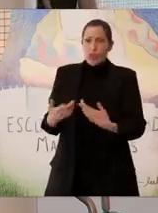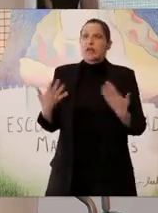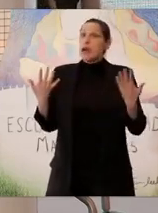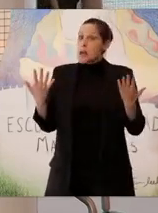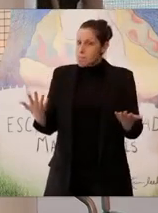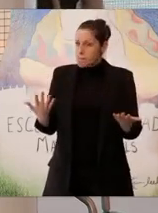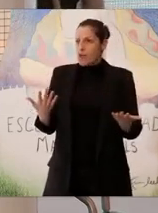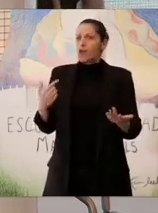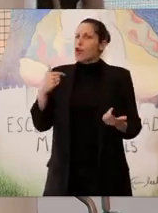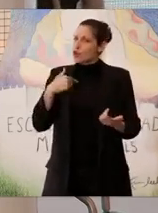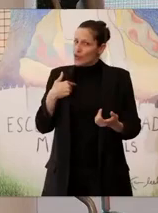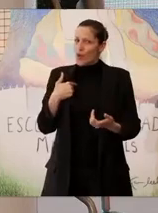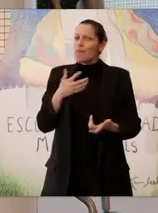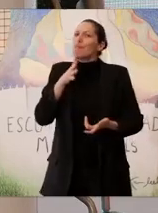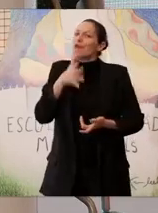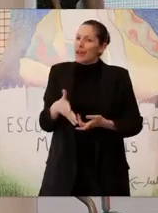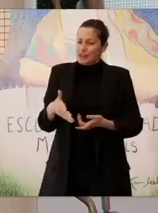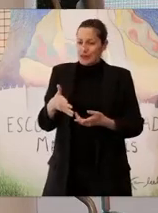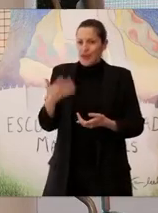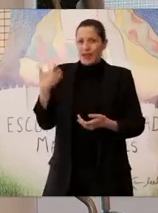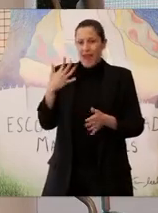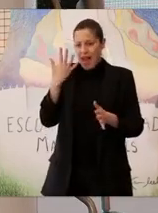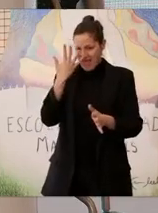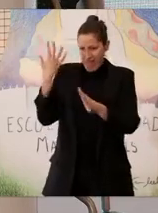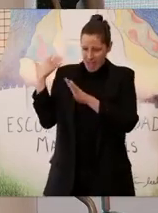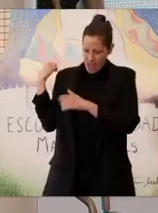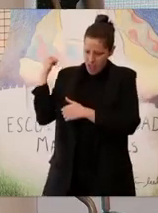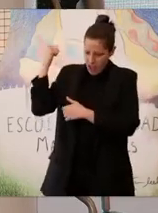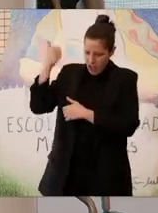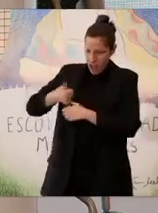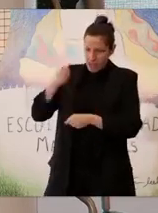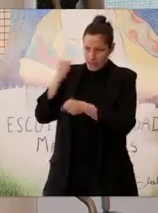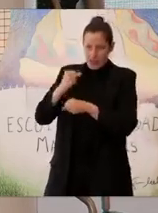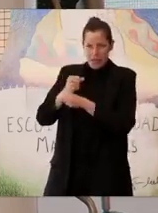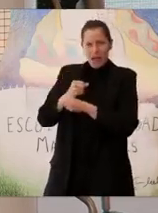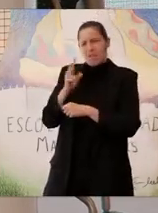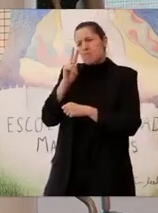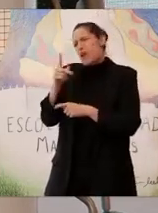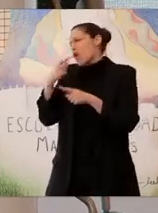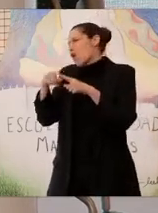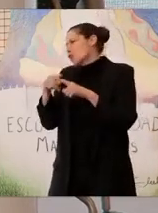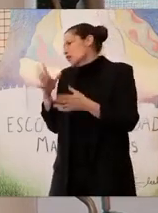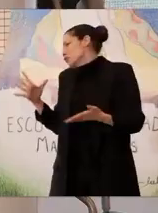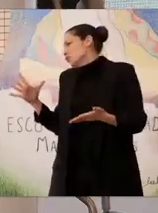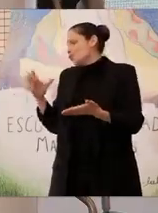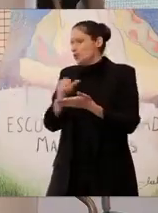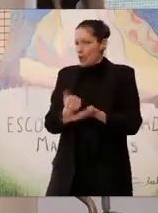precisamente porque estoy todos los días de hace más de 10 años, veo también todo lo que veo. Entonces, bueno, pues también eso me permite decir que no pongo la mano por todo el mundo, así